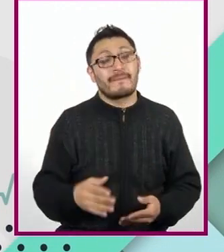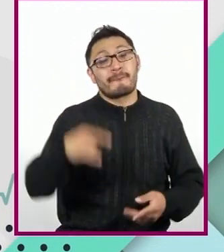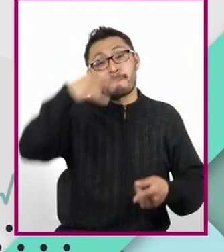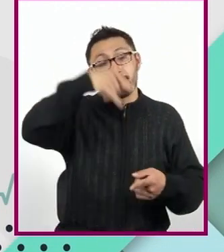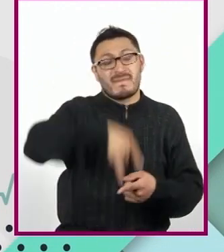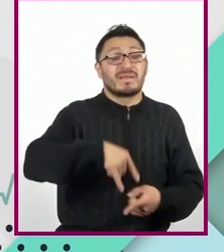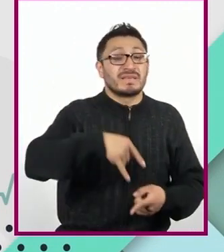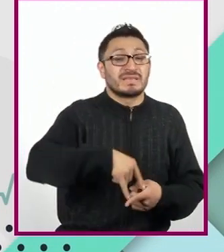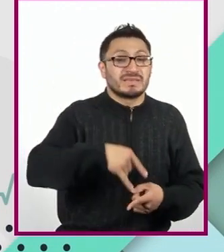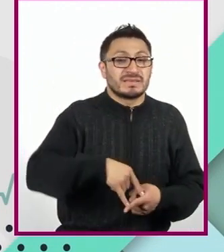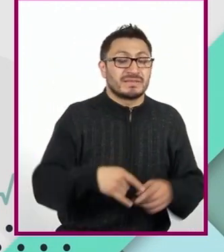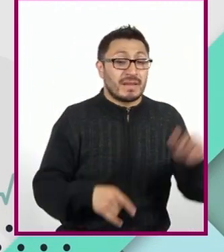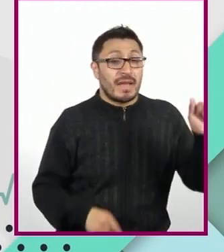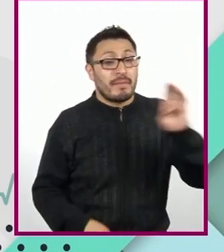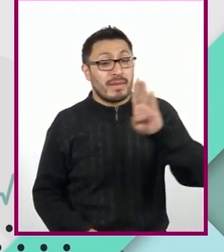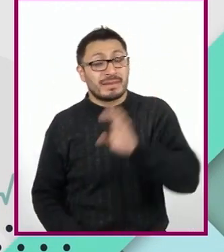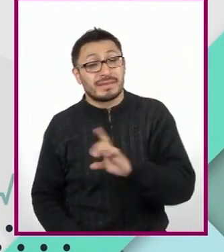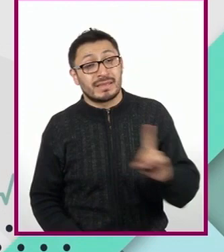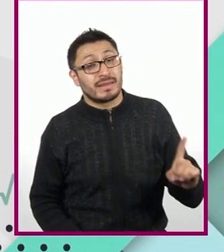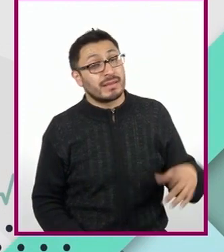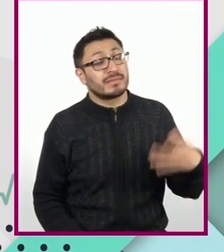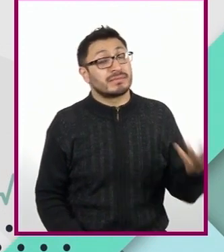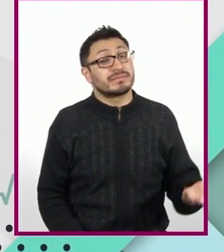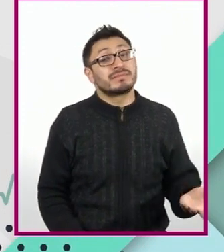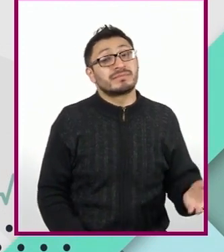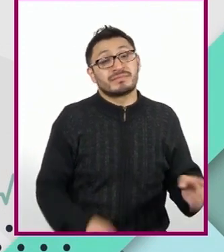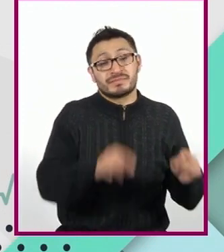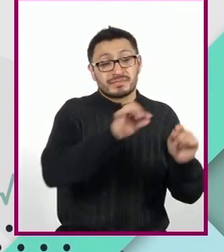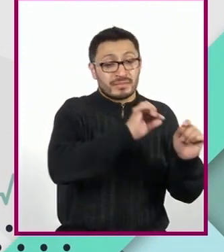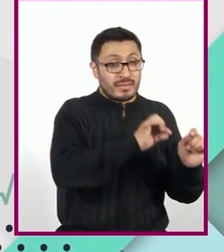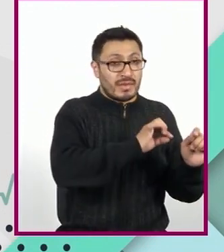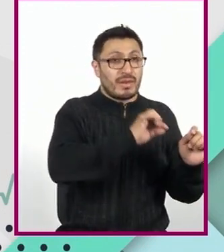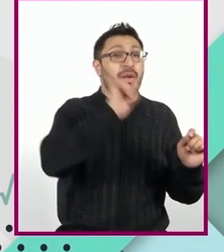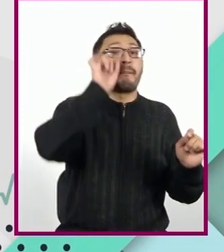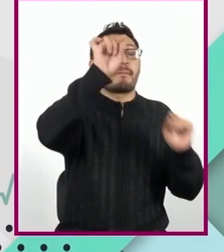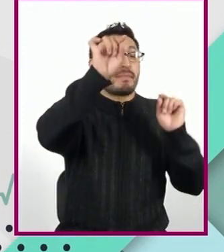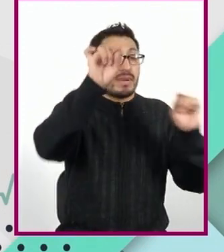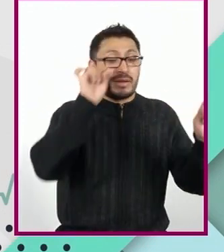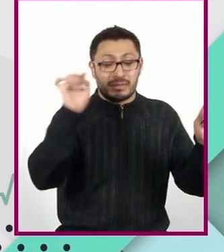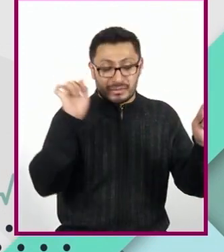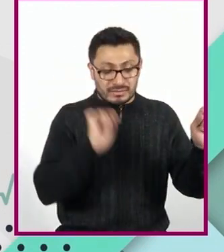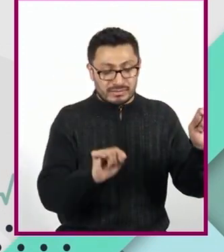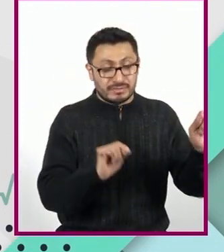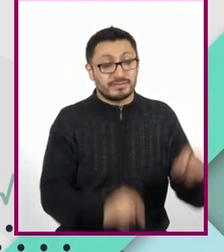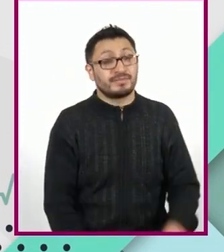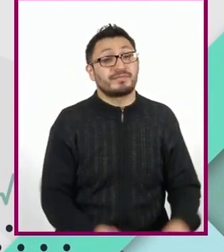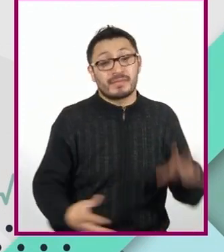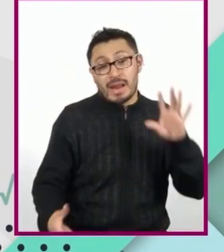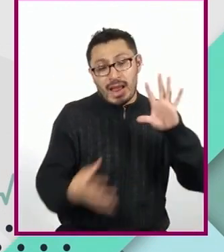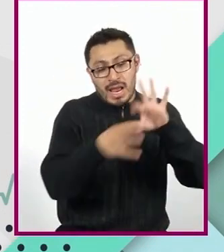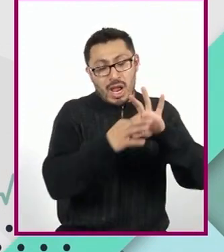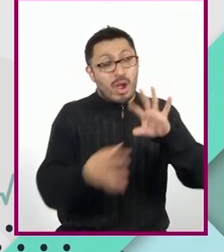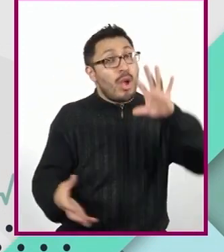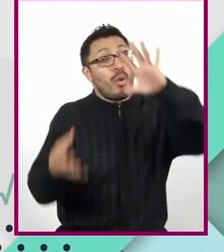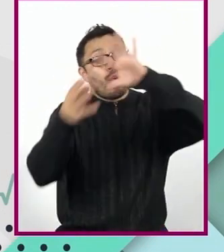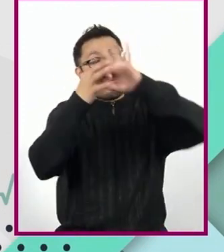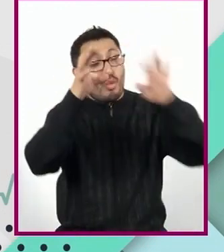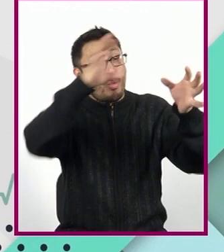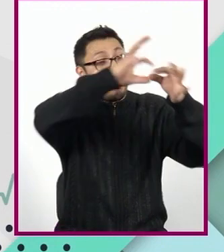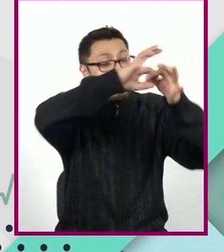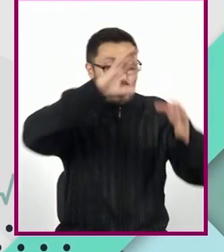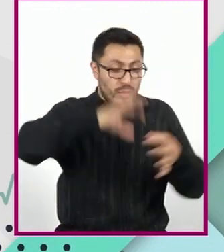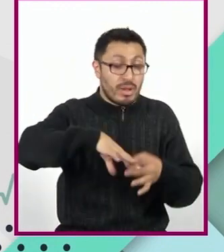cuadrilátero ABCD se trazaron sus puntos medios de cada lado, se unieron y se formó